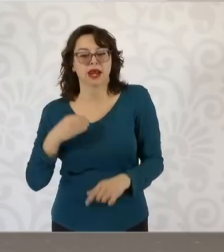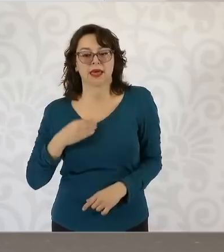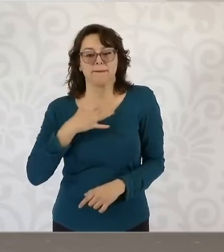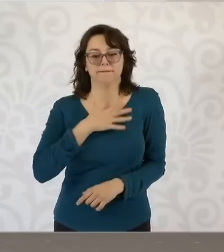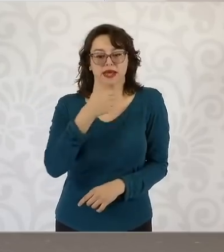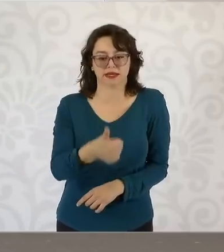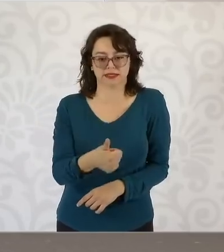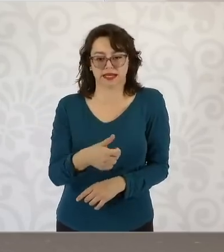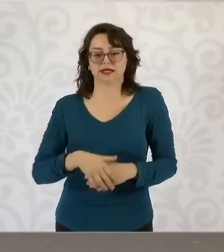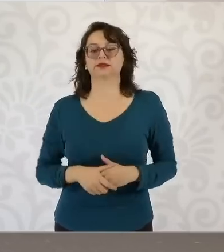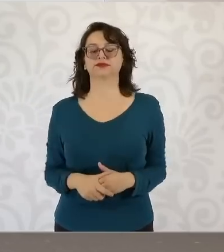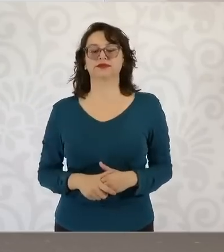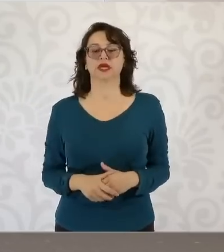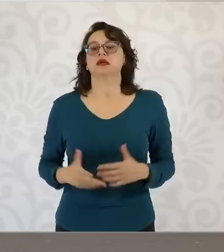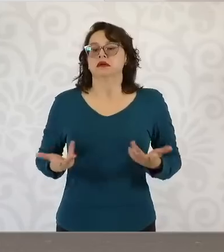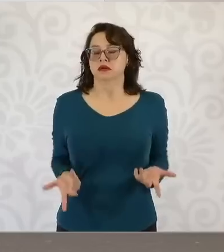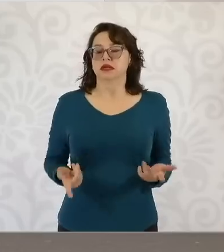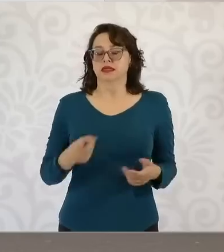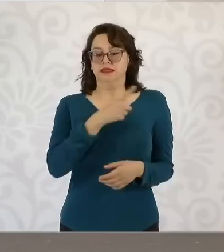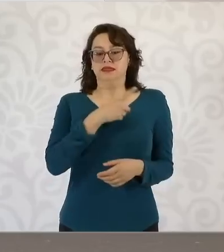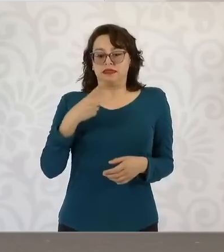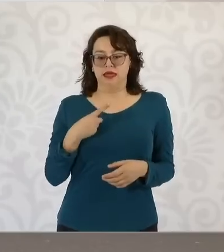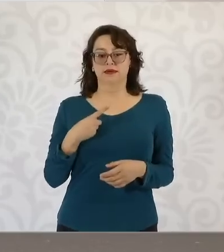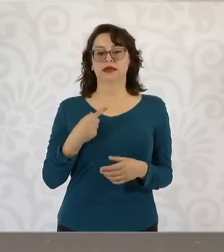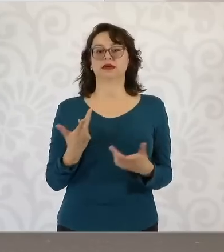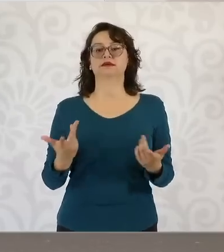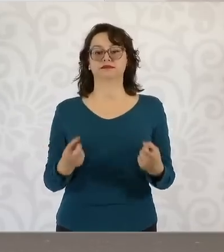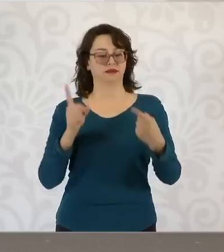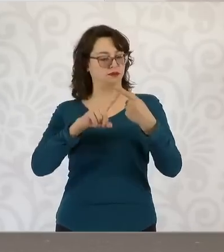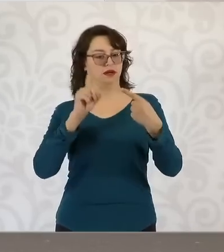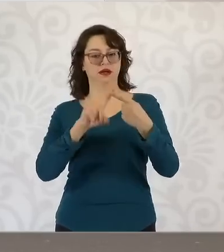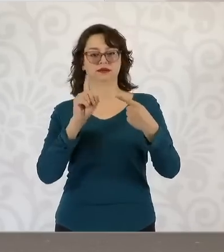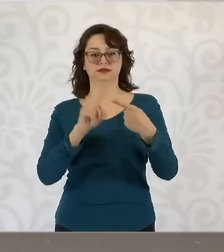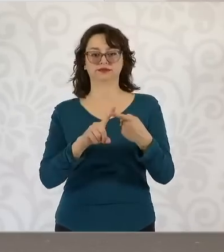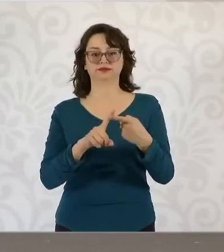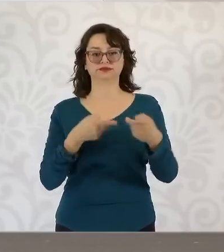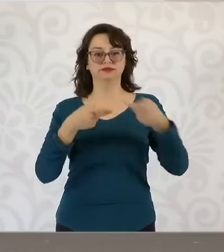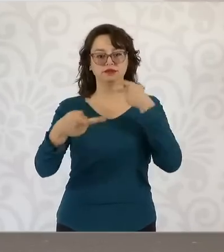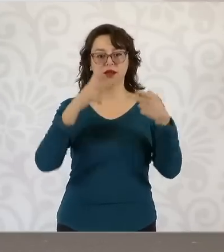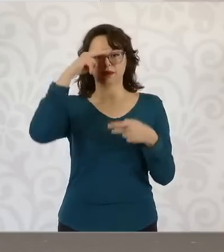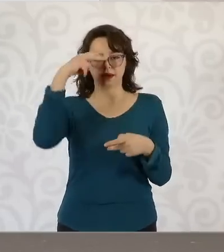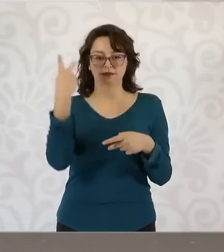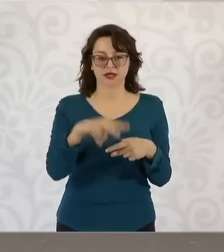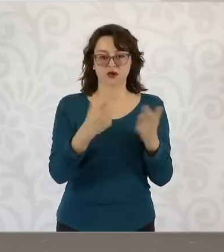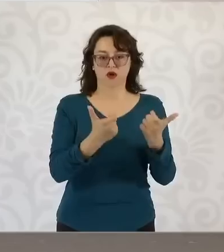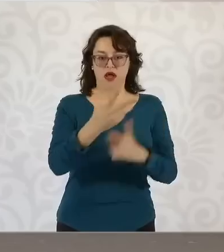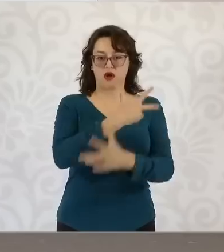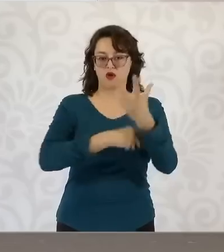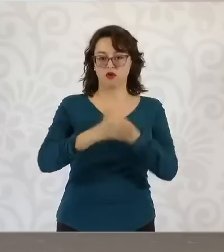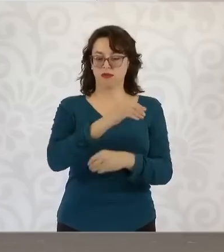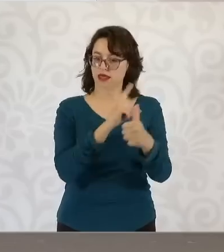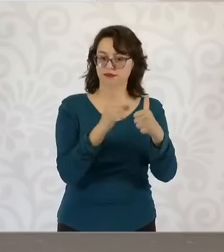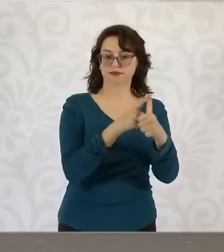sectores económicos estratégicos para nuestro país, que están ya establecidos en el Plan México. Tiene que ver